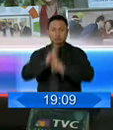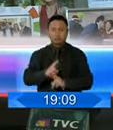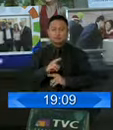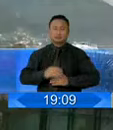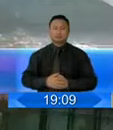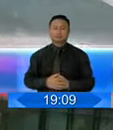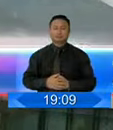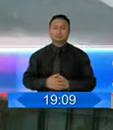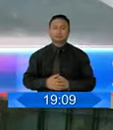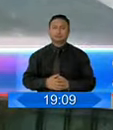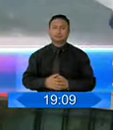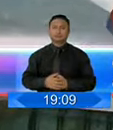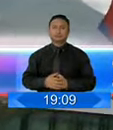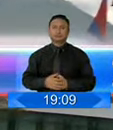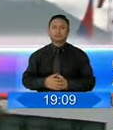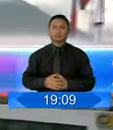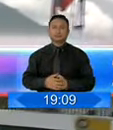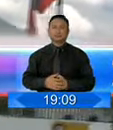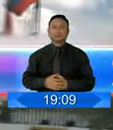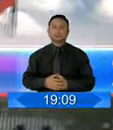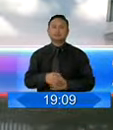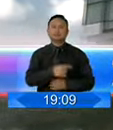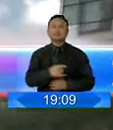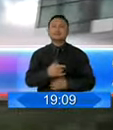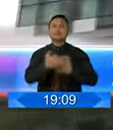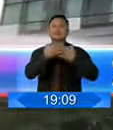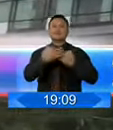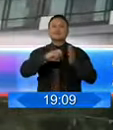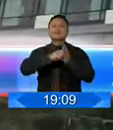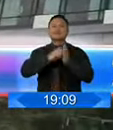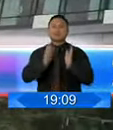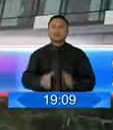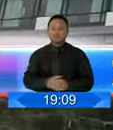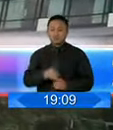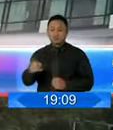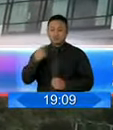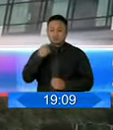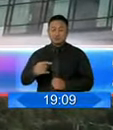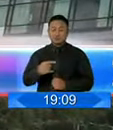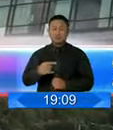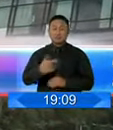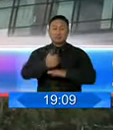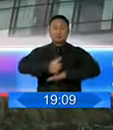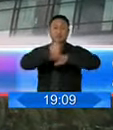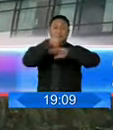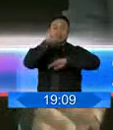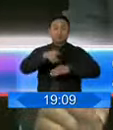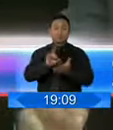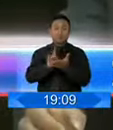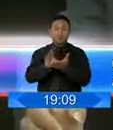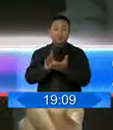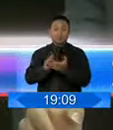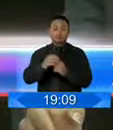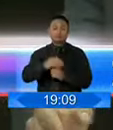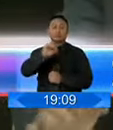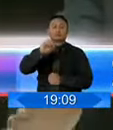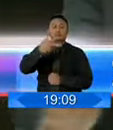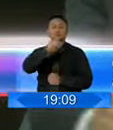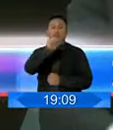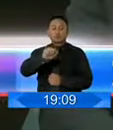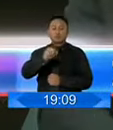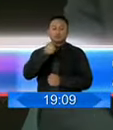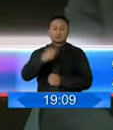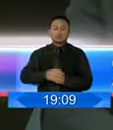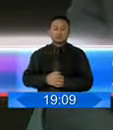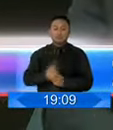ley. Con respecto a la ratificación de la Contraloría de la destitución del titular de la Supercon, Carlos Ochoa mencionó que la